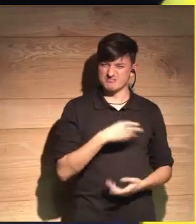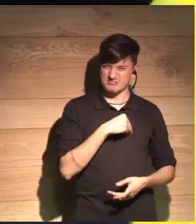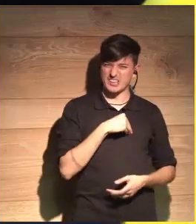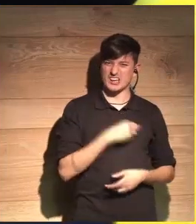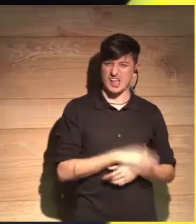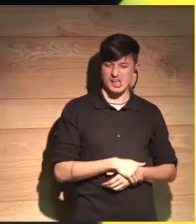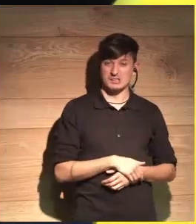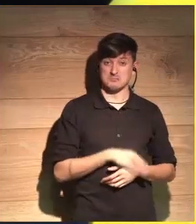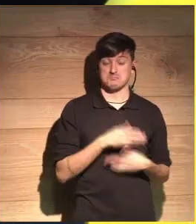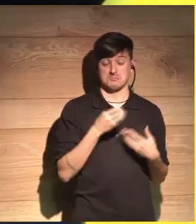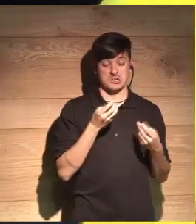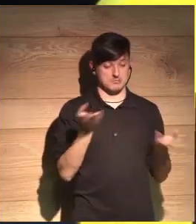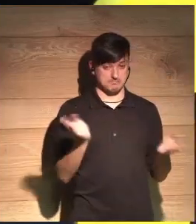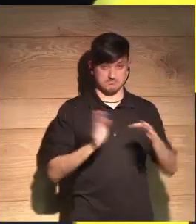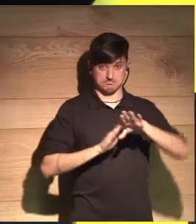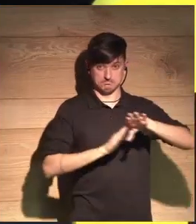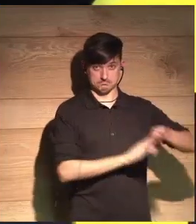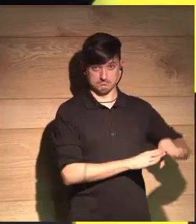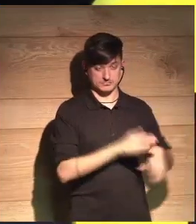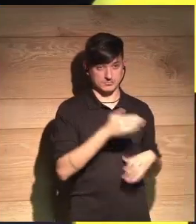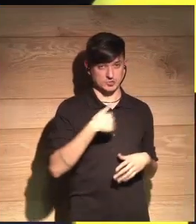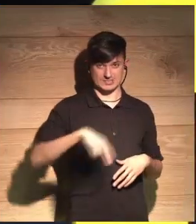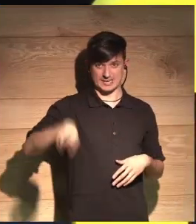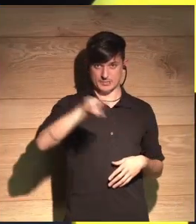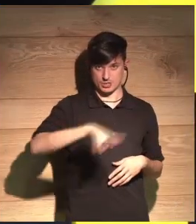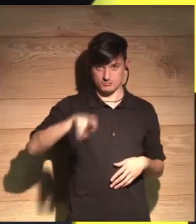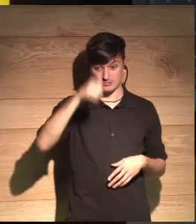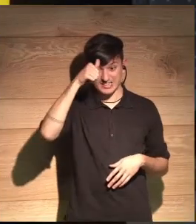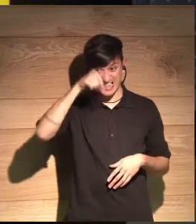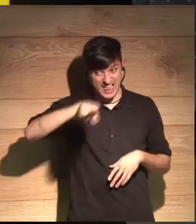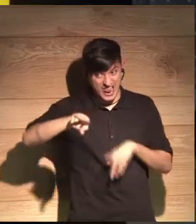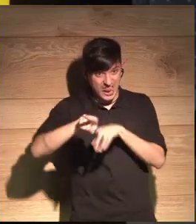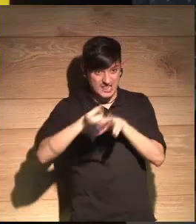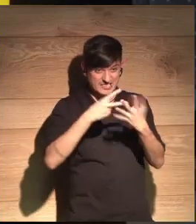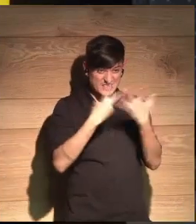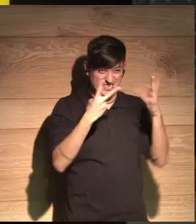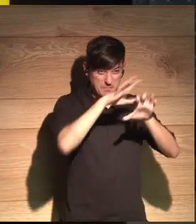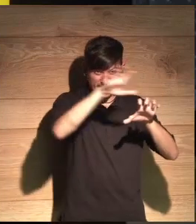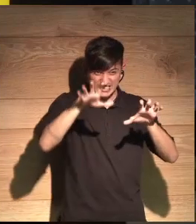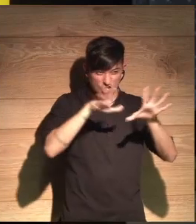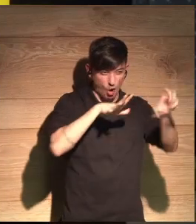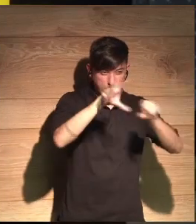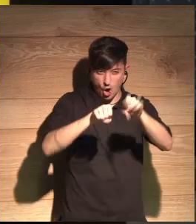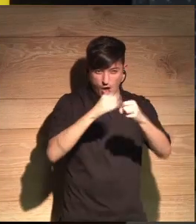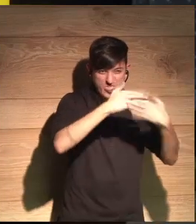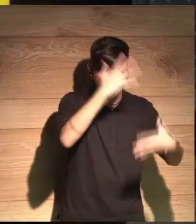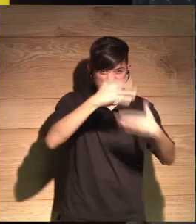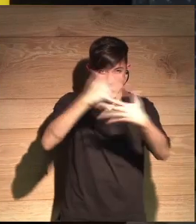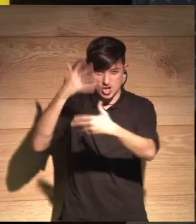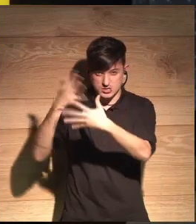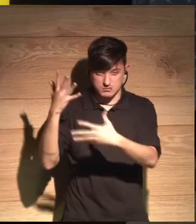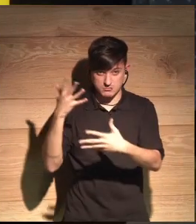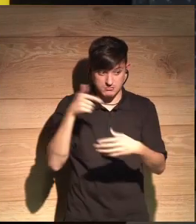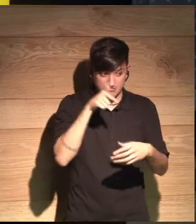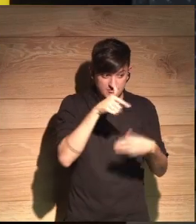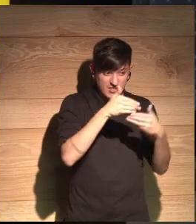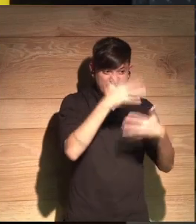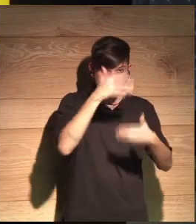modos el como dije repito ahora compro en 17 países toda una serie de edificios esos